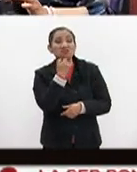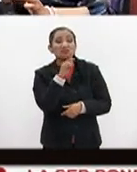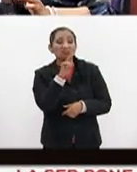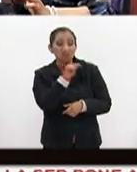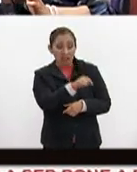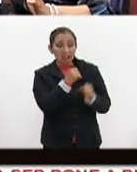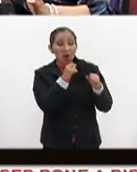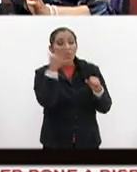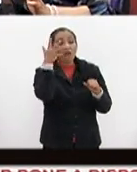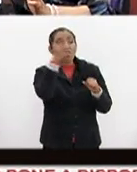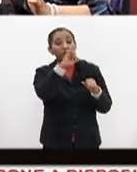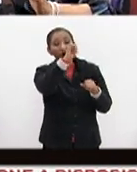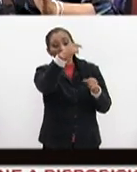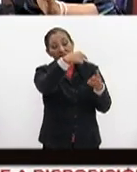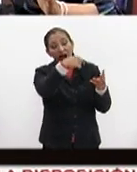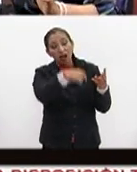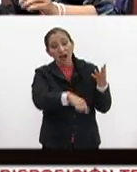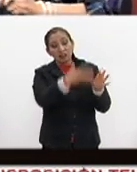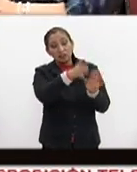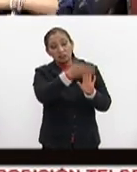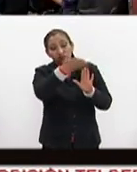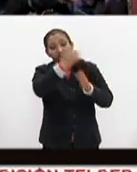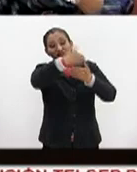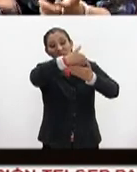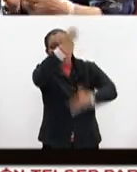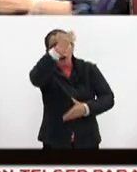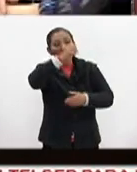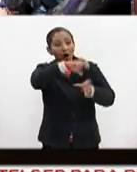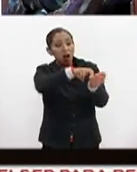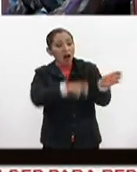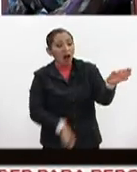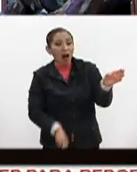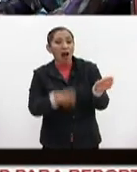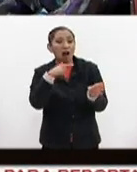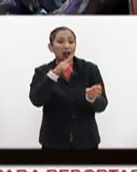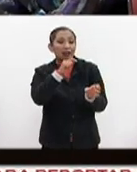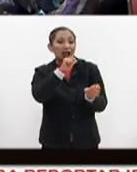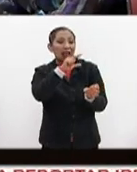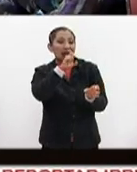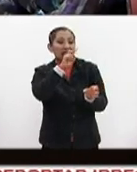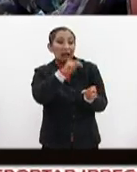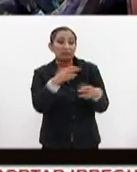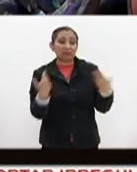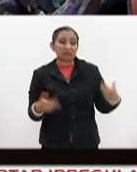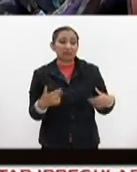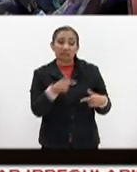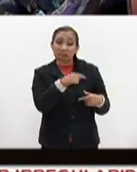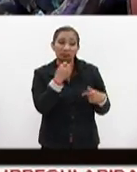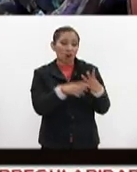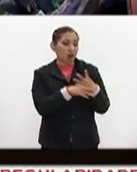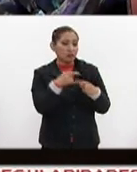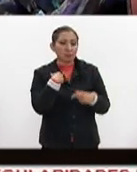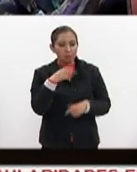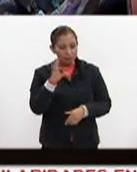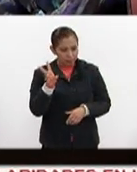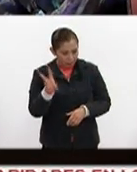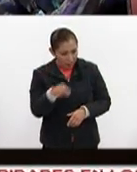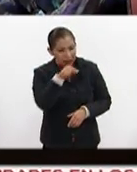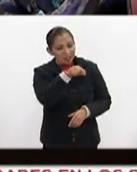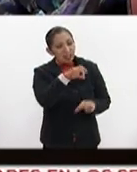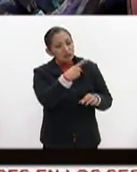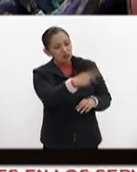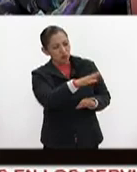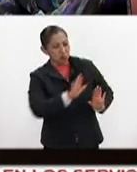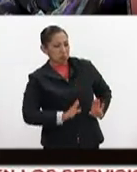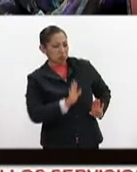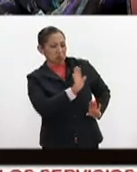esperar que cumpla también con la construcción del muro, ¿no? O la salida del Telecán. Sí, estos son definitivamente